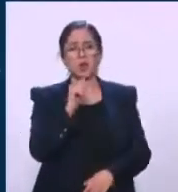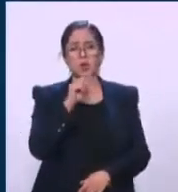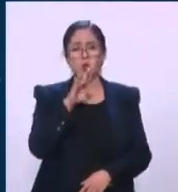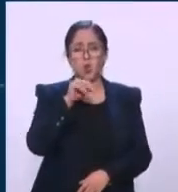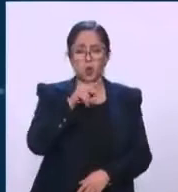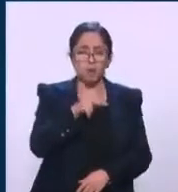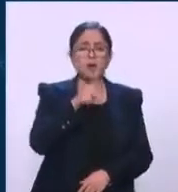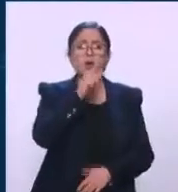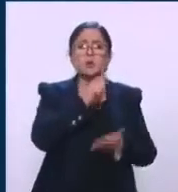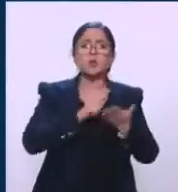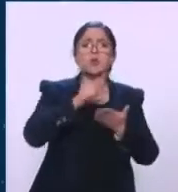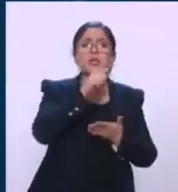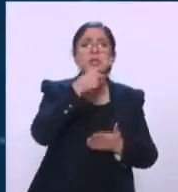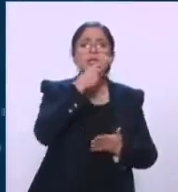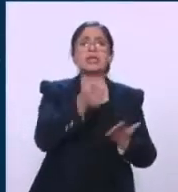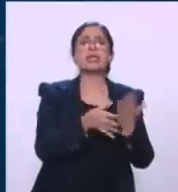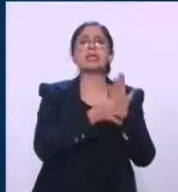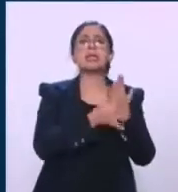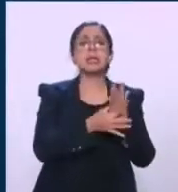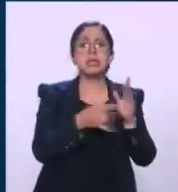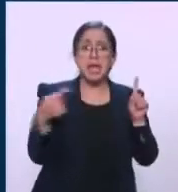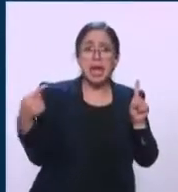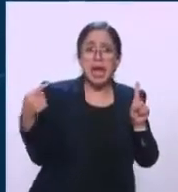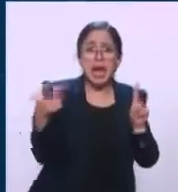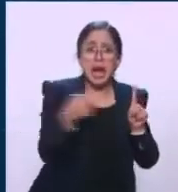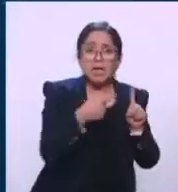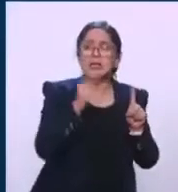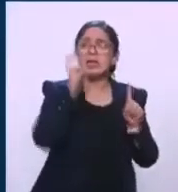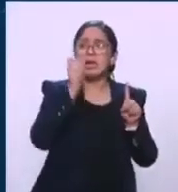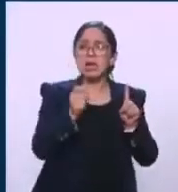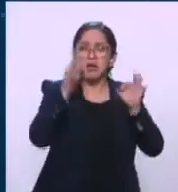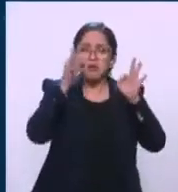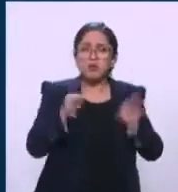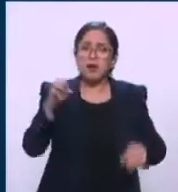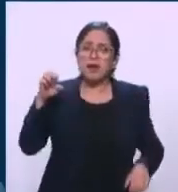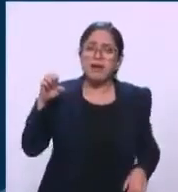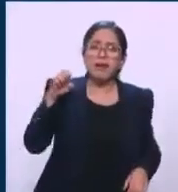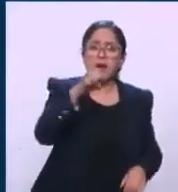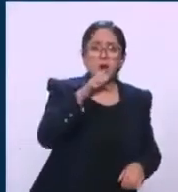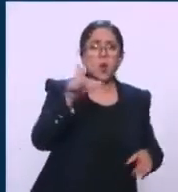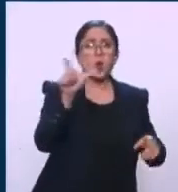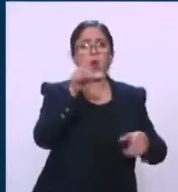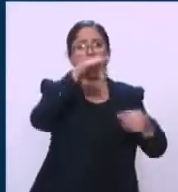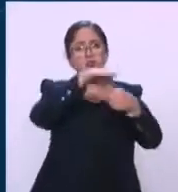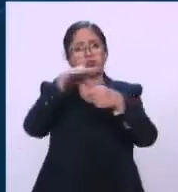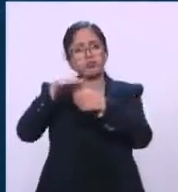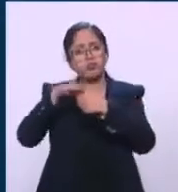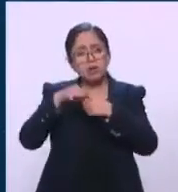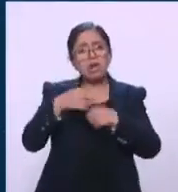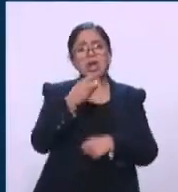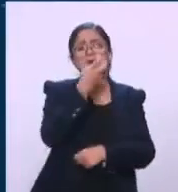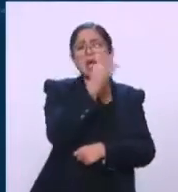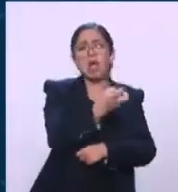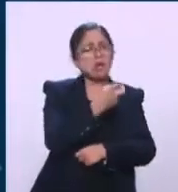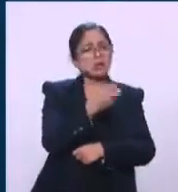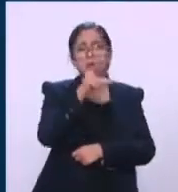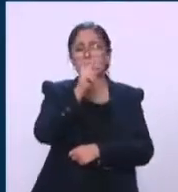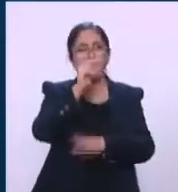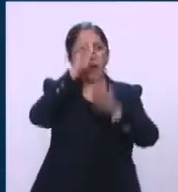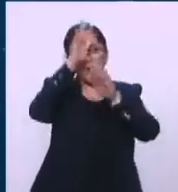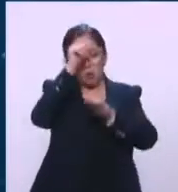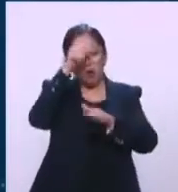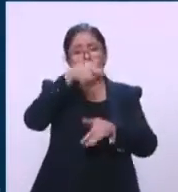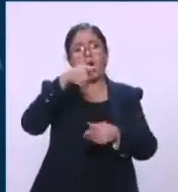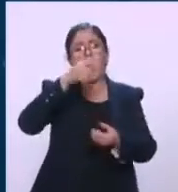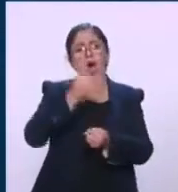Trump por hacer una afirmación potencialmente engañosa sobre una elección. Esta acción está en línea con nuestra política